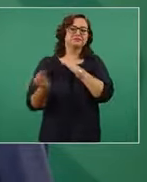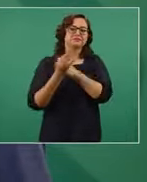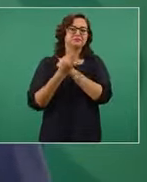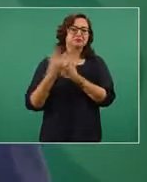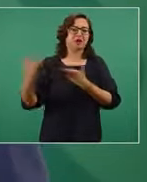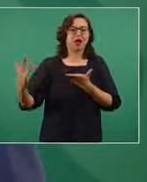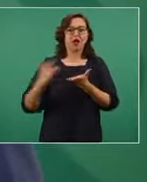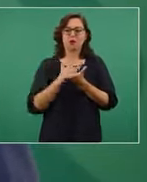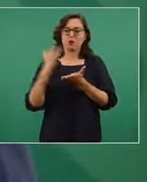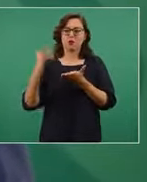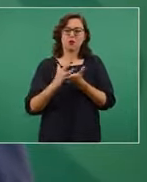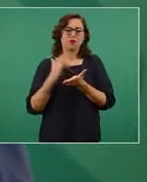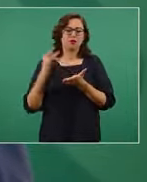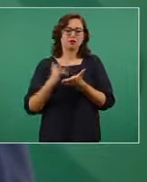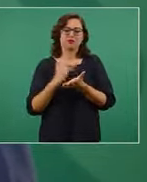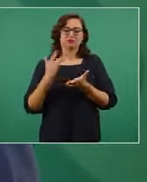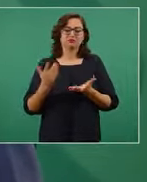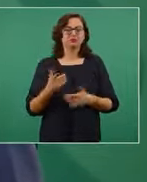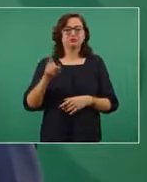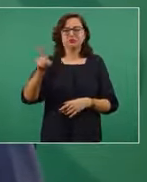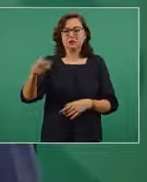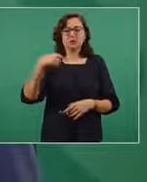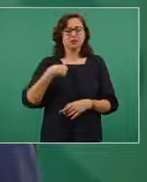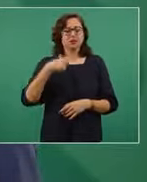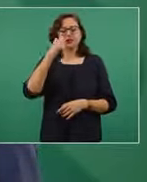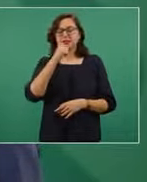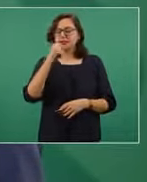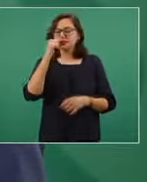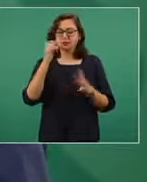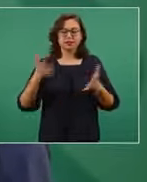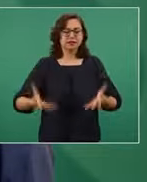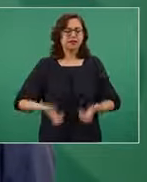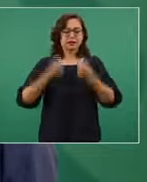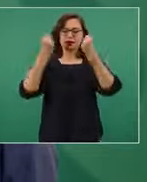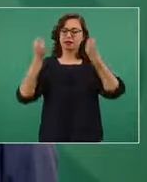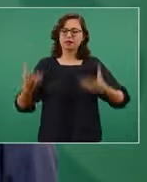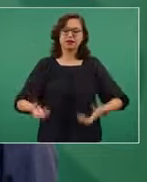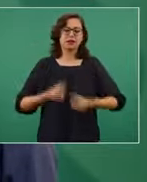El pueblo es el que me ha sacado a flote en los momentos más difíciles.